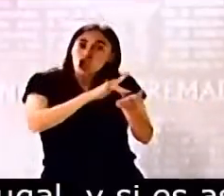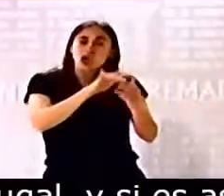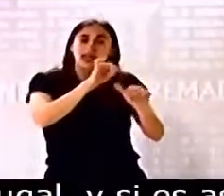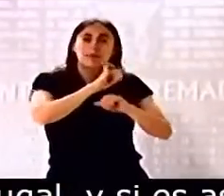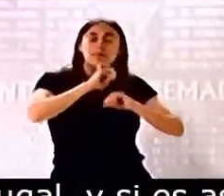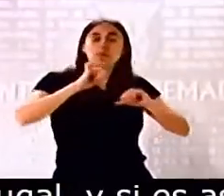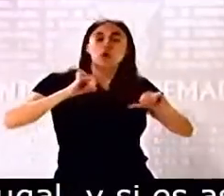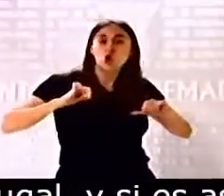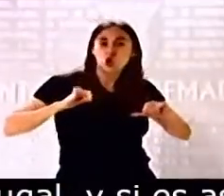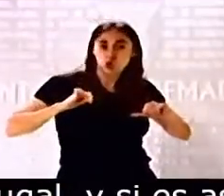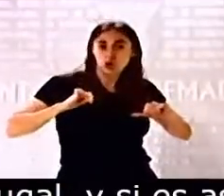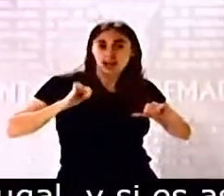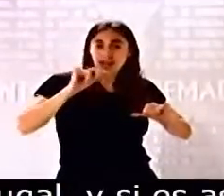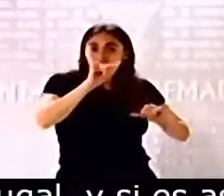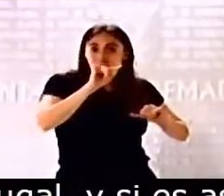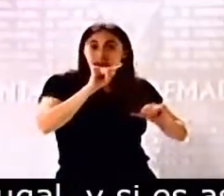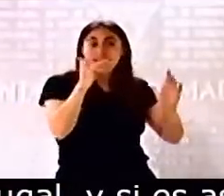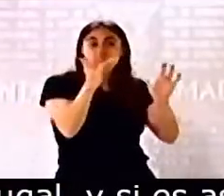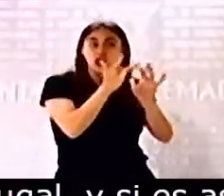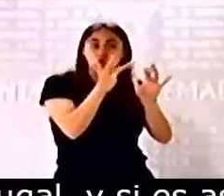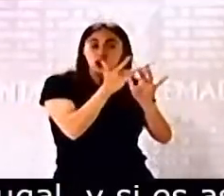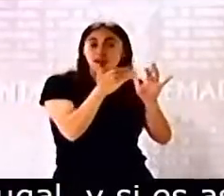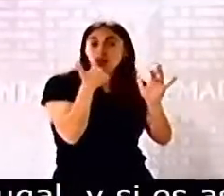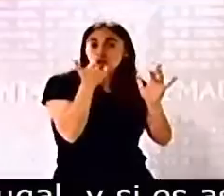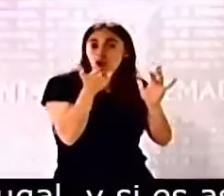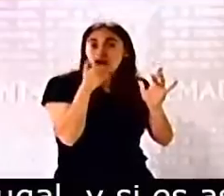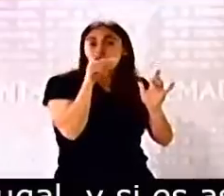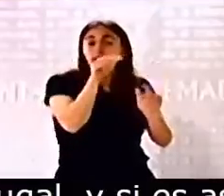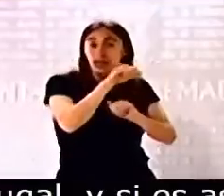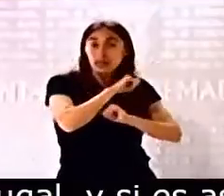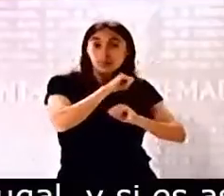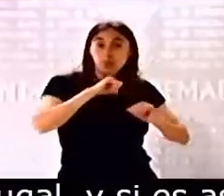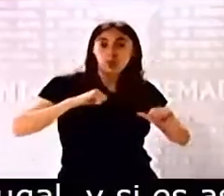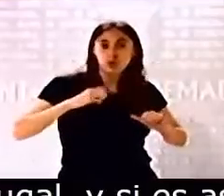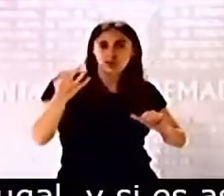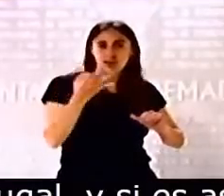ficha epidemiológica, en Portugal tienen que hacer rastreo,